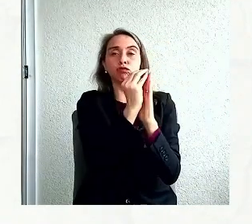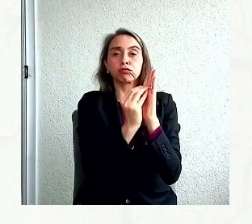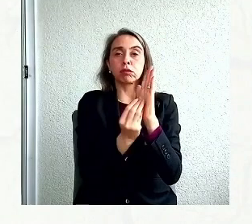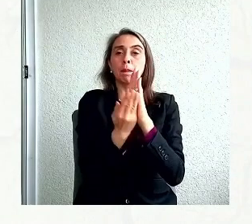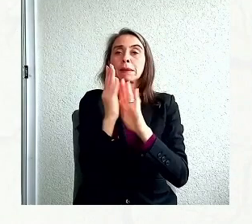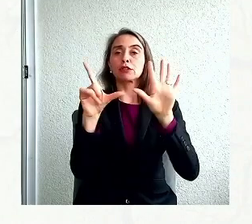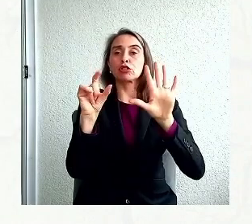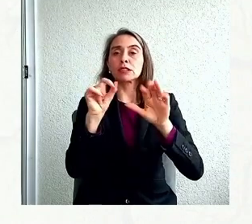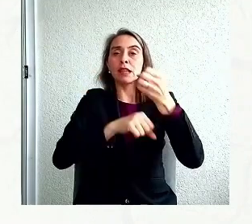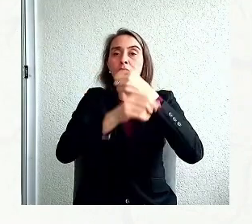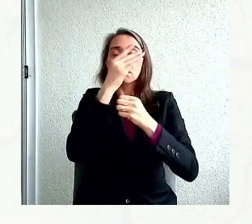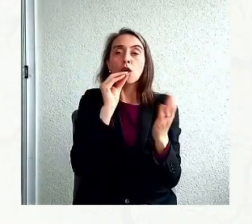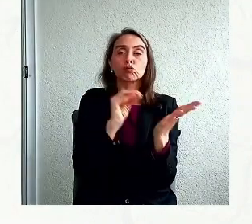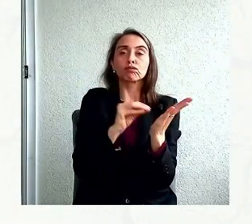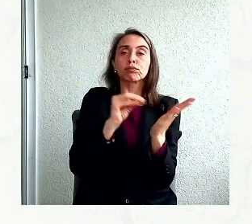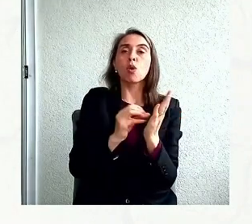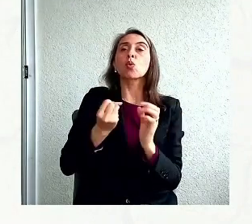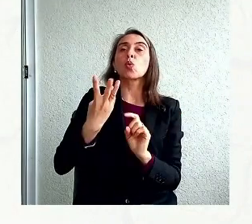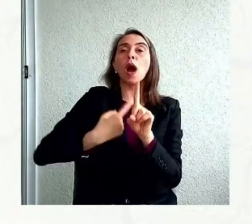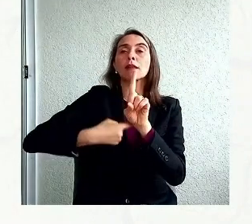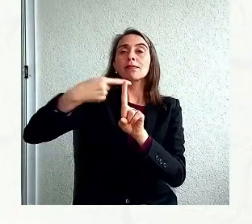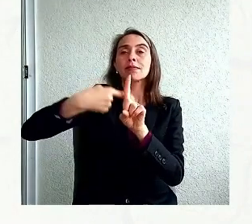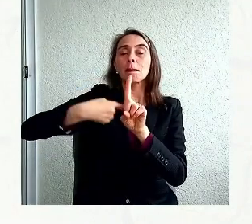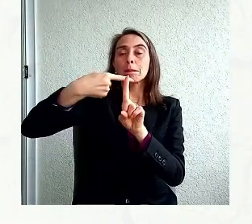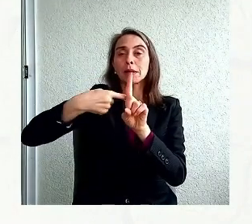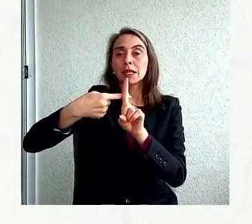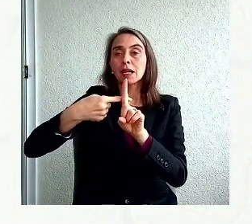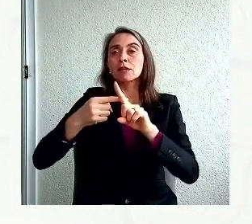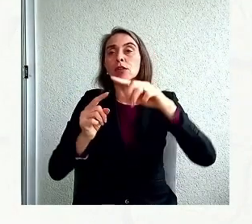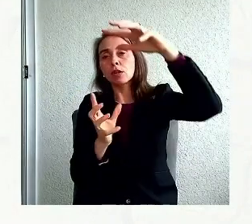pocas estaciones climáticas que tengan tanta data.